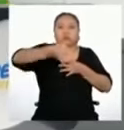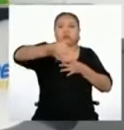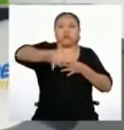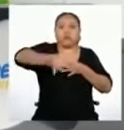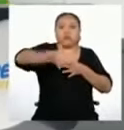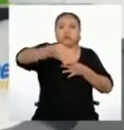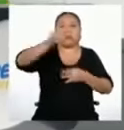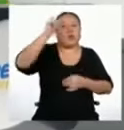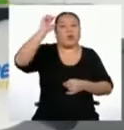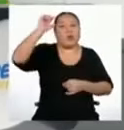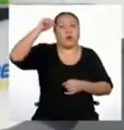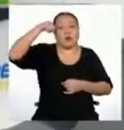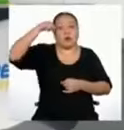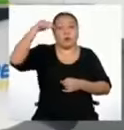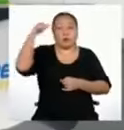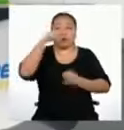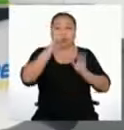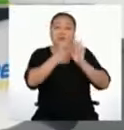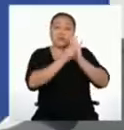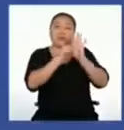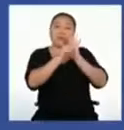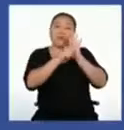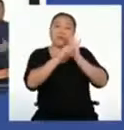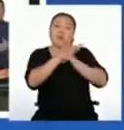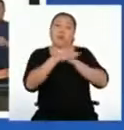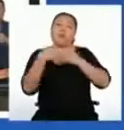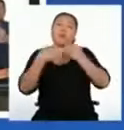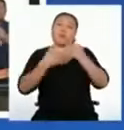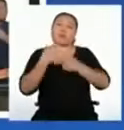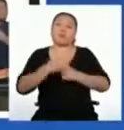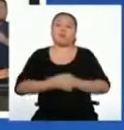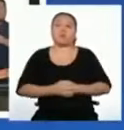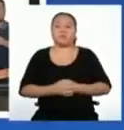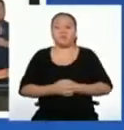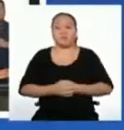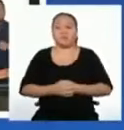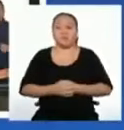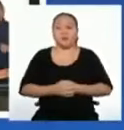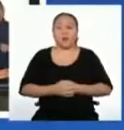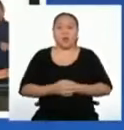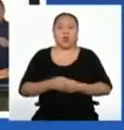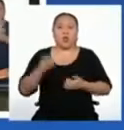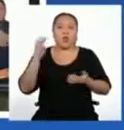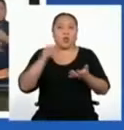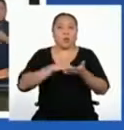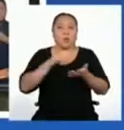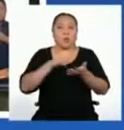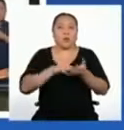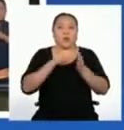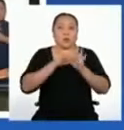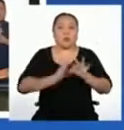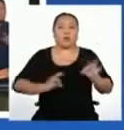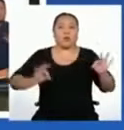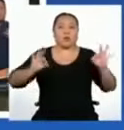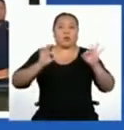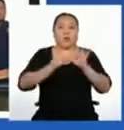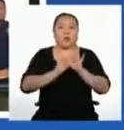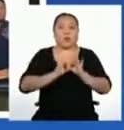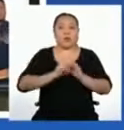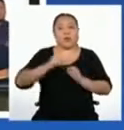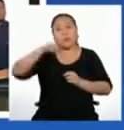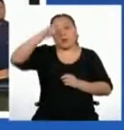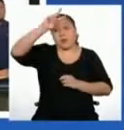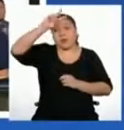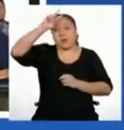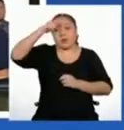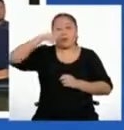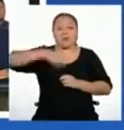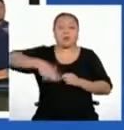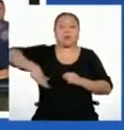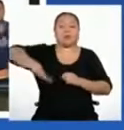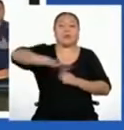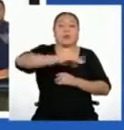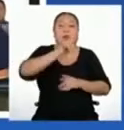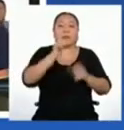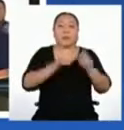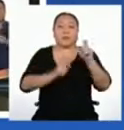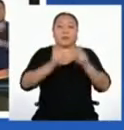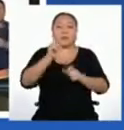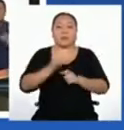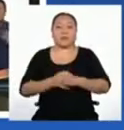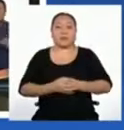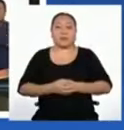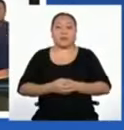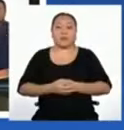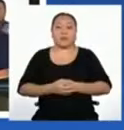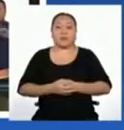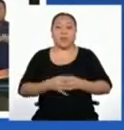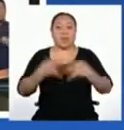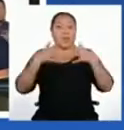fue dando el proceso con este video. Y lo más importante del país es su gente,